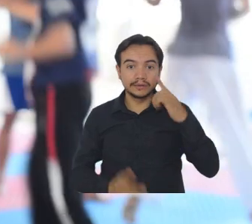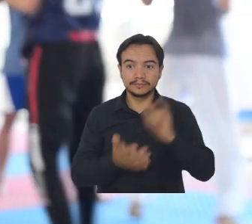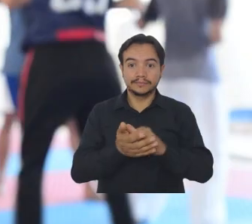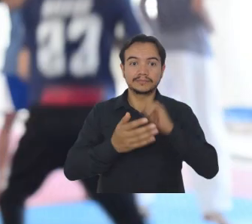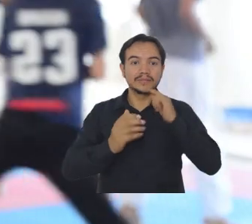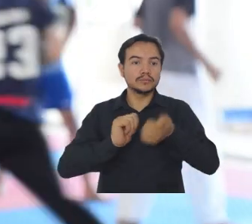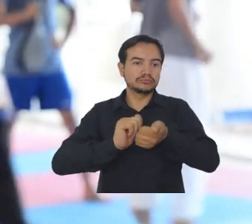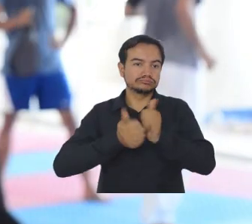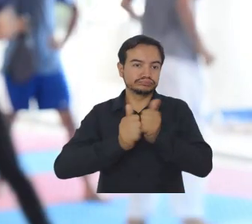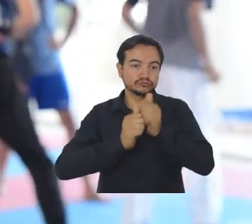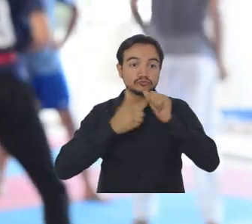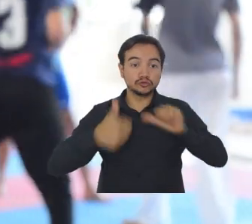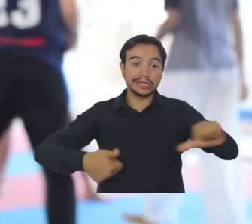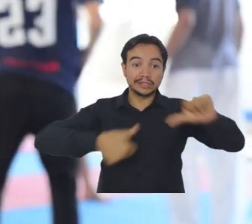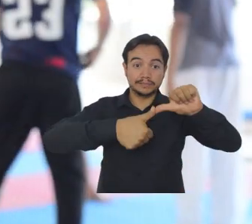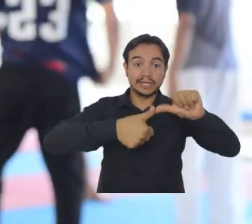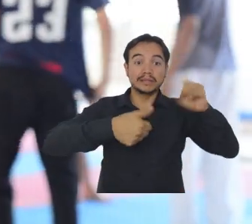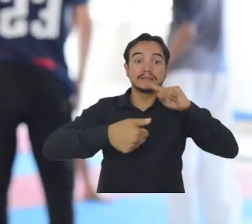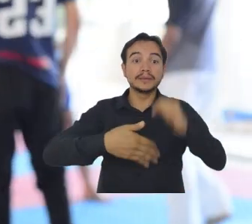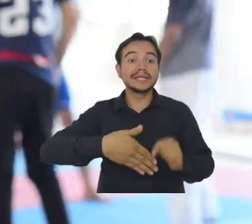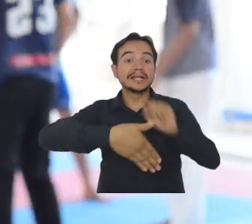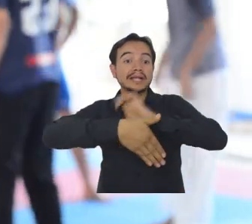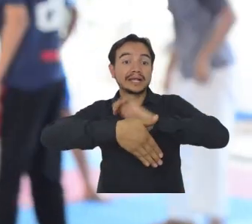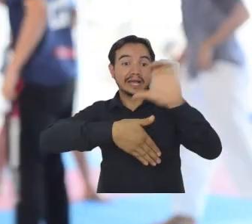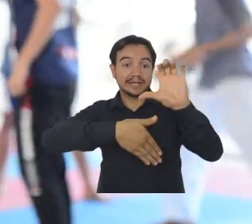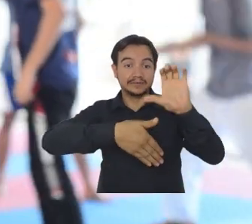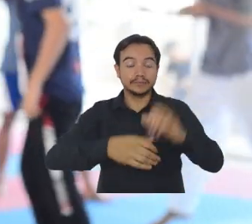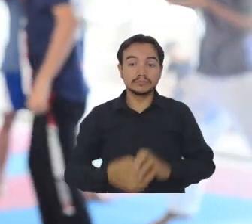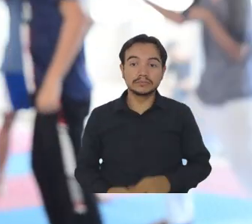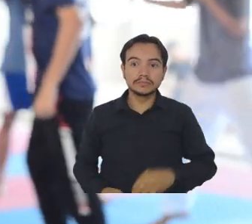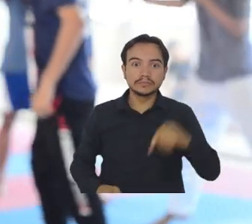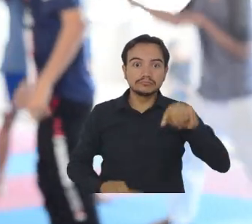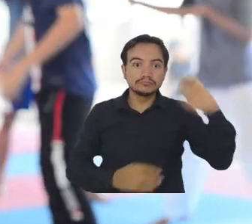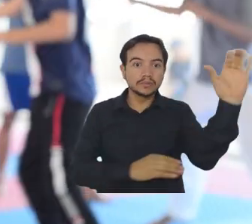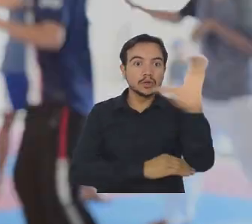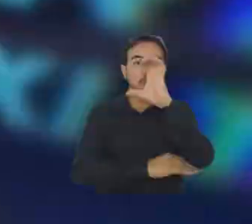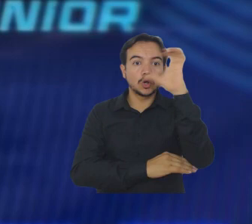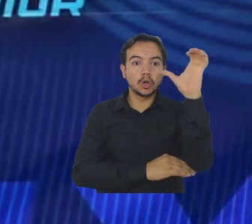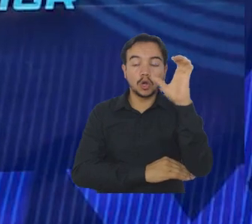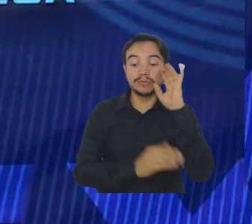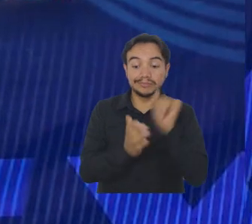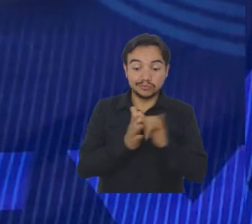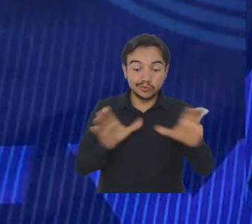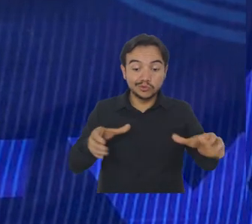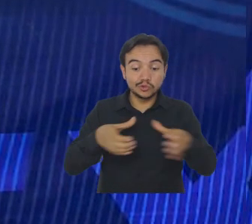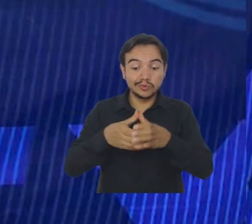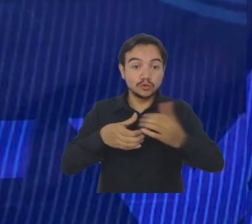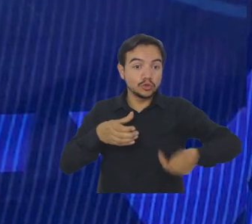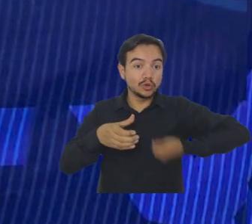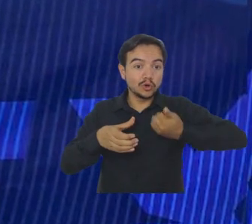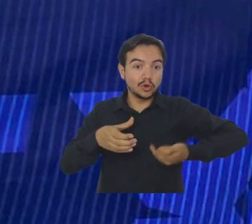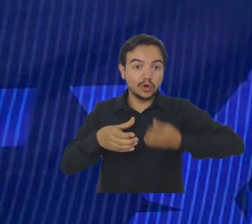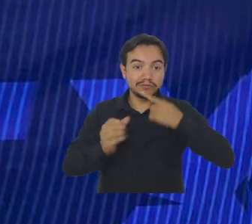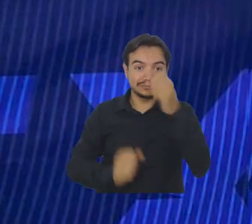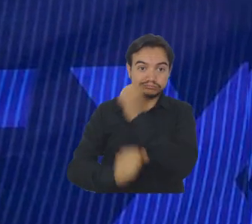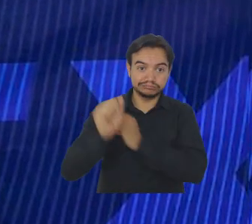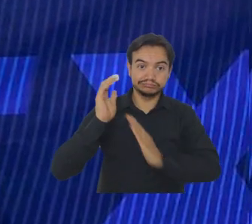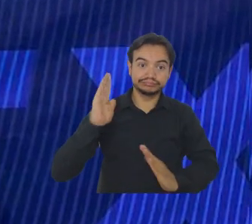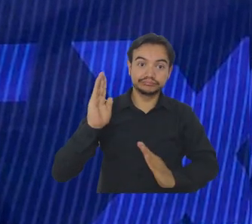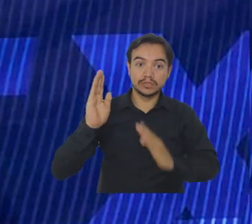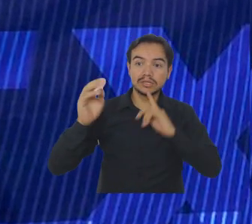Estuvimos en los Centroamericanos y del Caribe, donde Colombia, con la selección